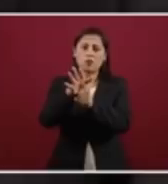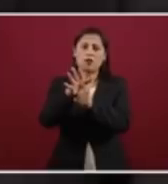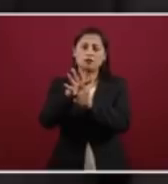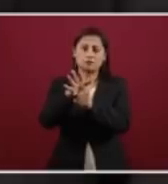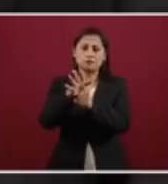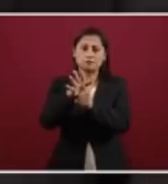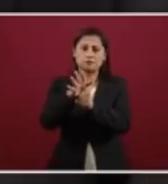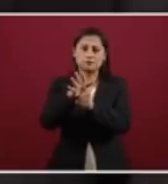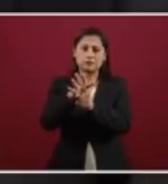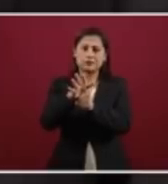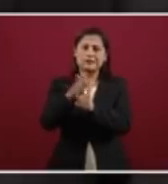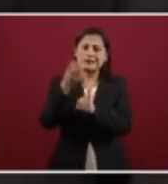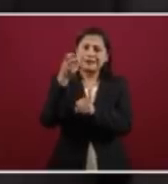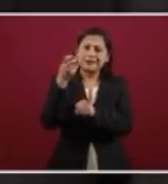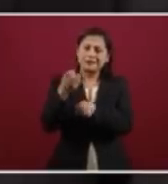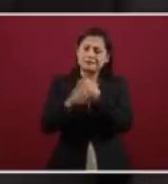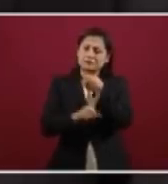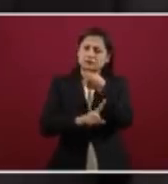esta herida